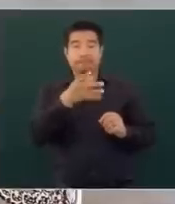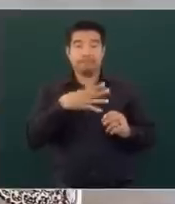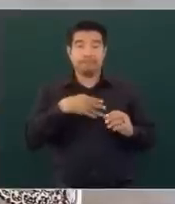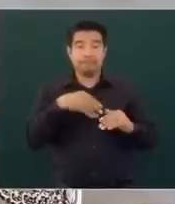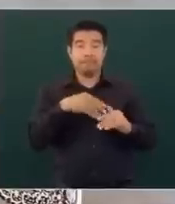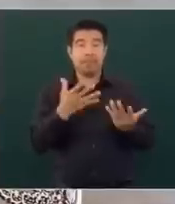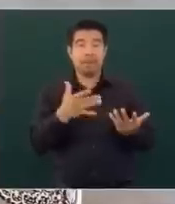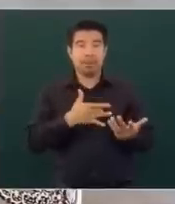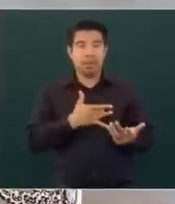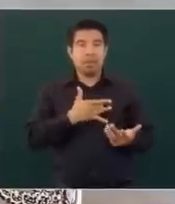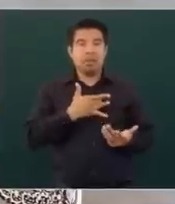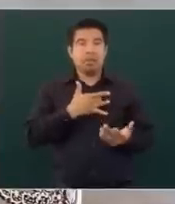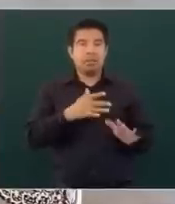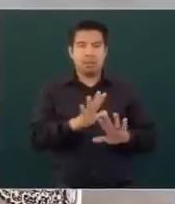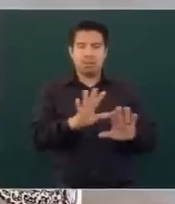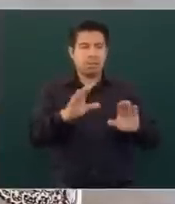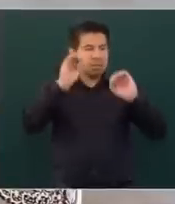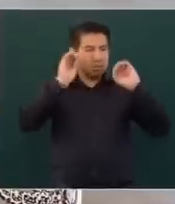déjenlos,